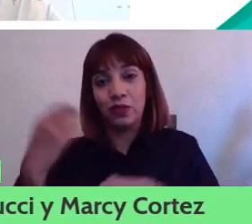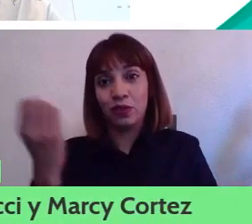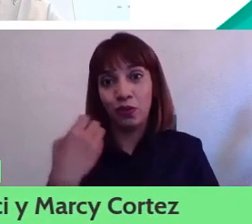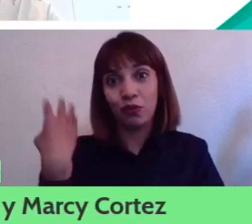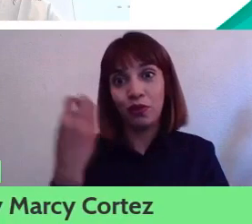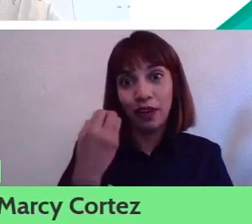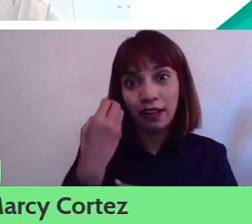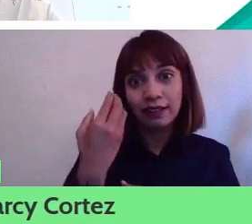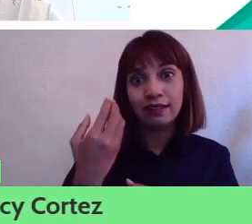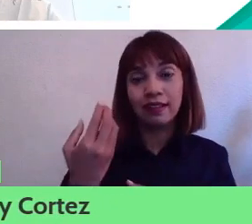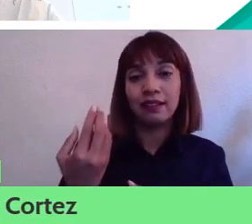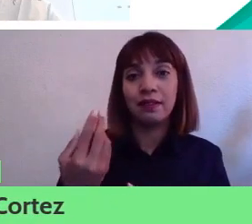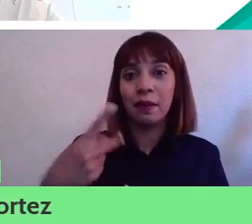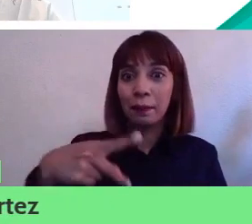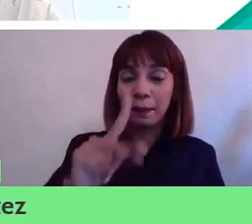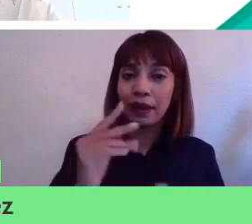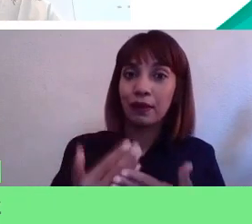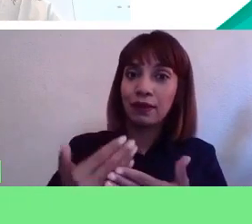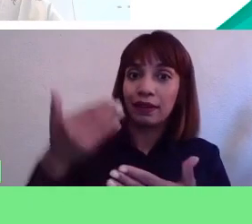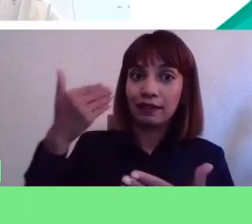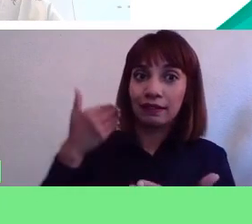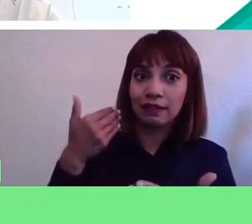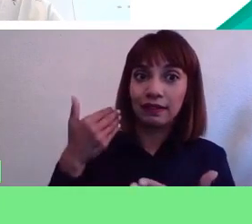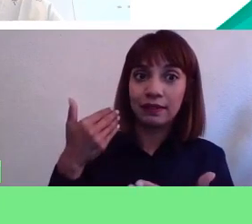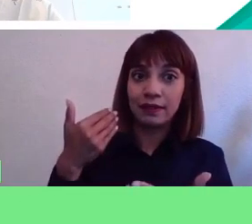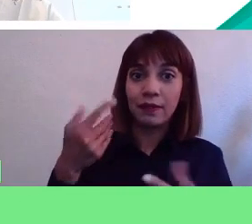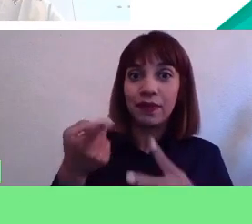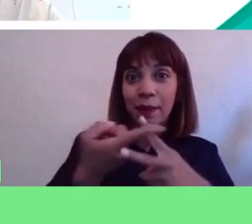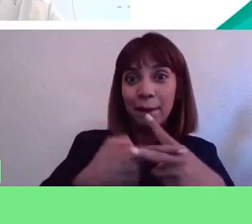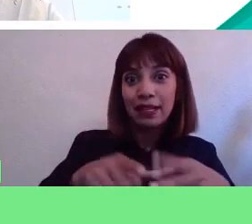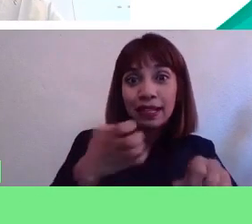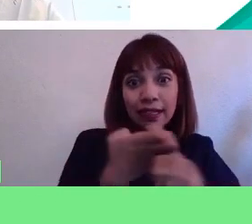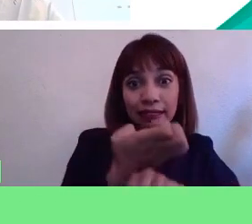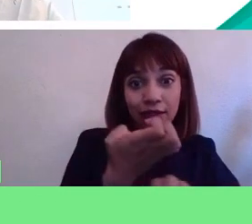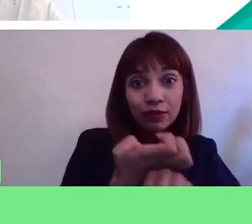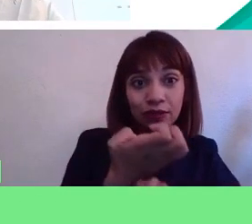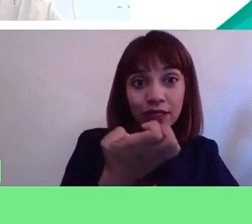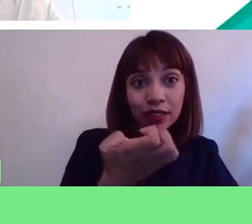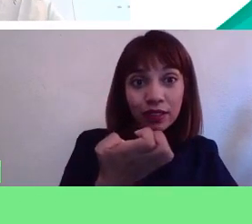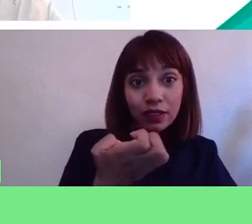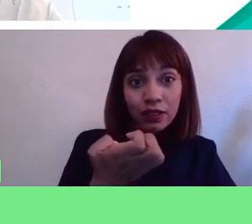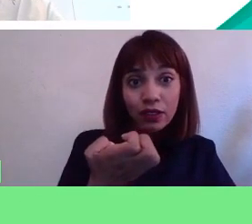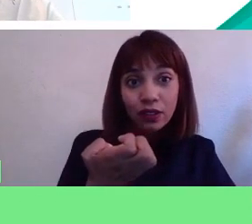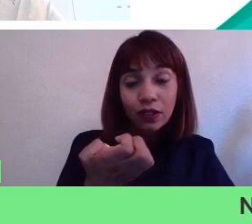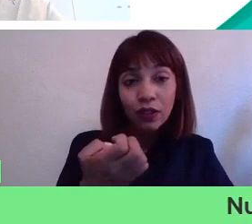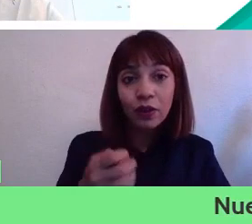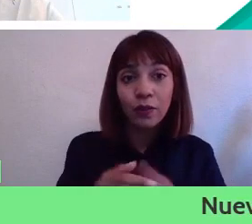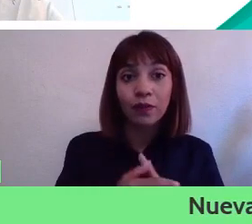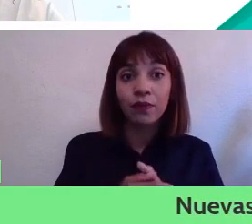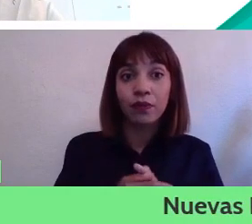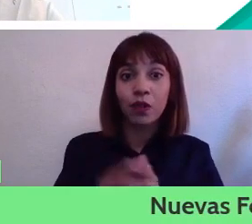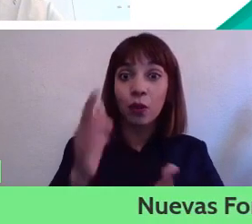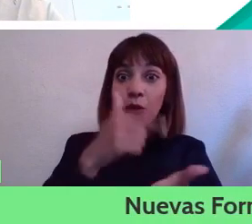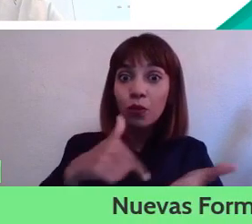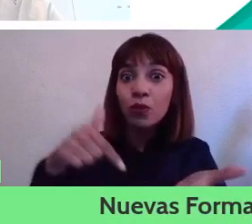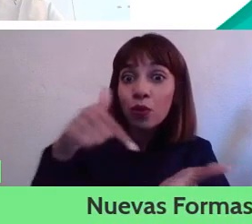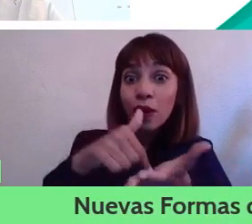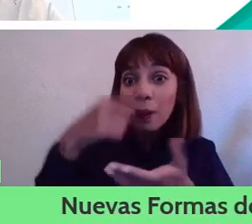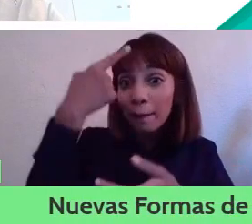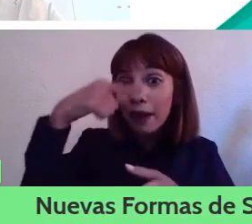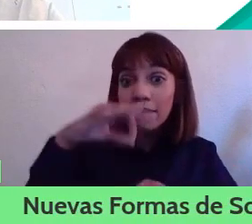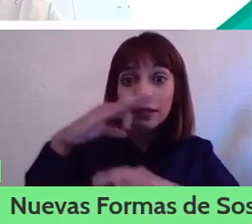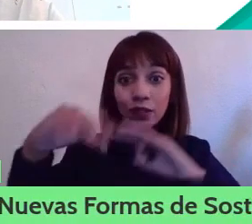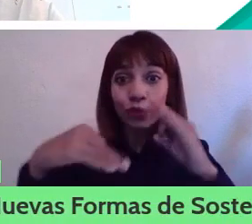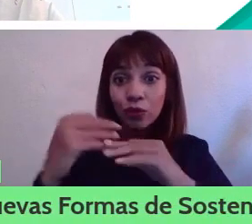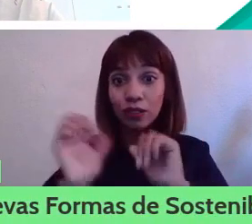se vio en su momento, la organización empieza en Estados Unidos, como efectivamente había un espacio para todas estas organizaciones.